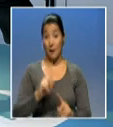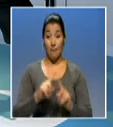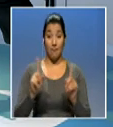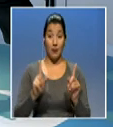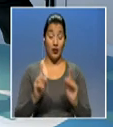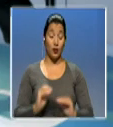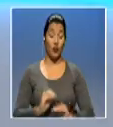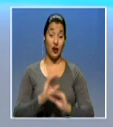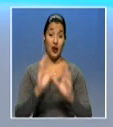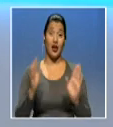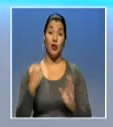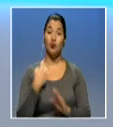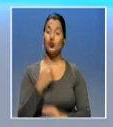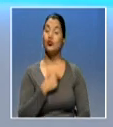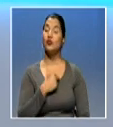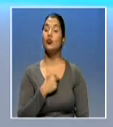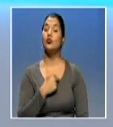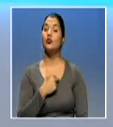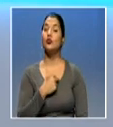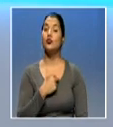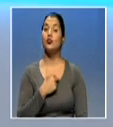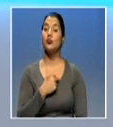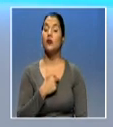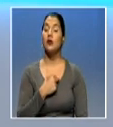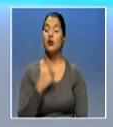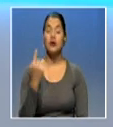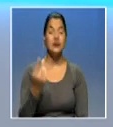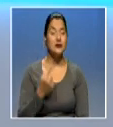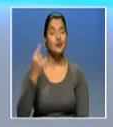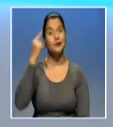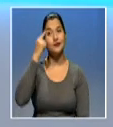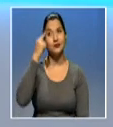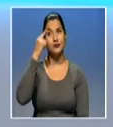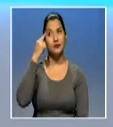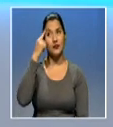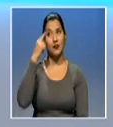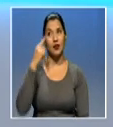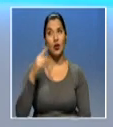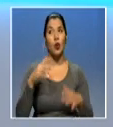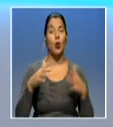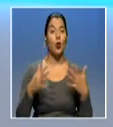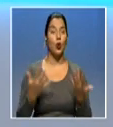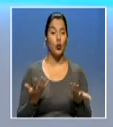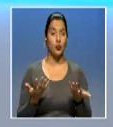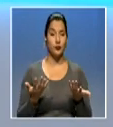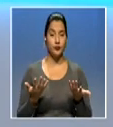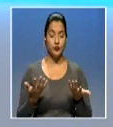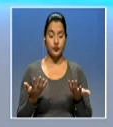uno no deja de llamarle la atención con qué facilidad